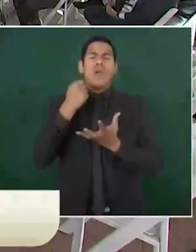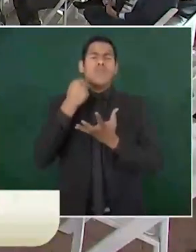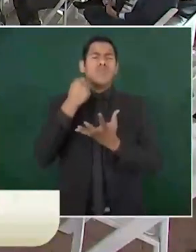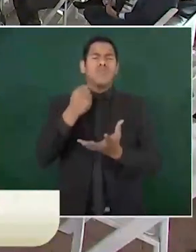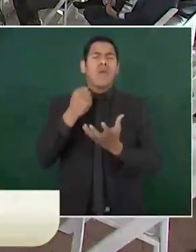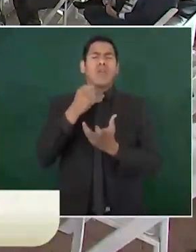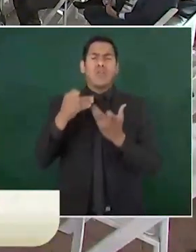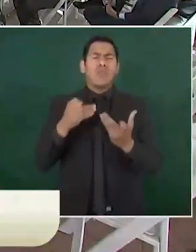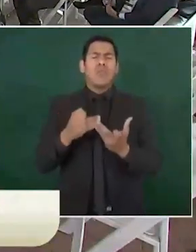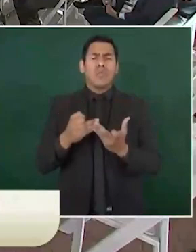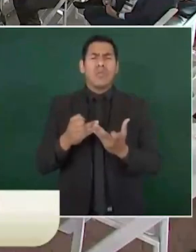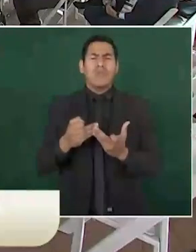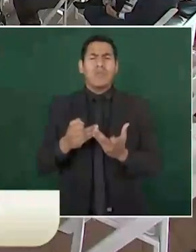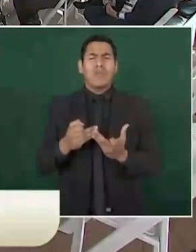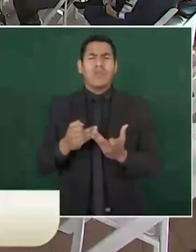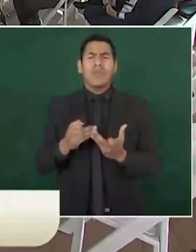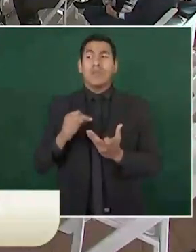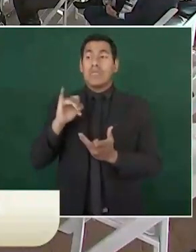Sí.